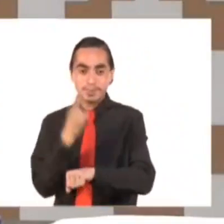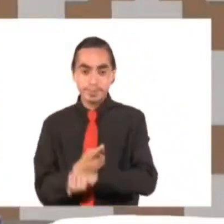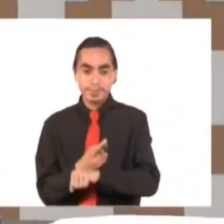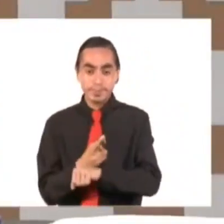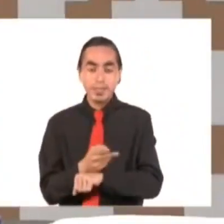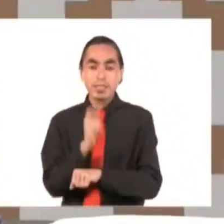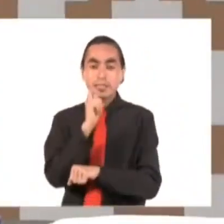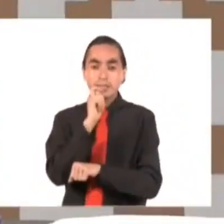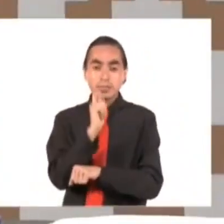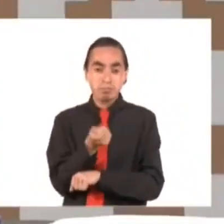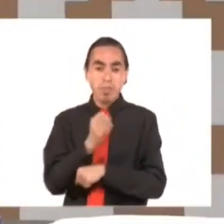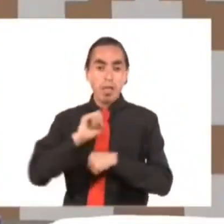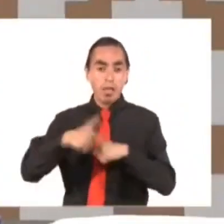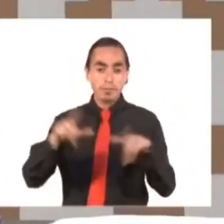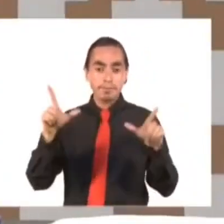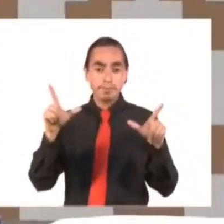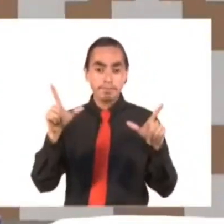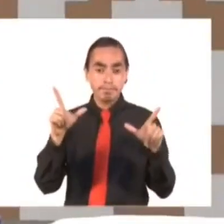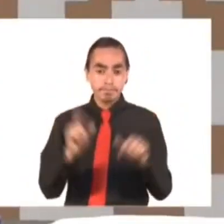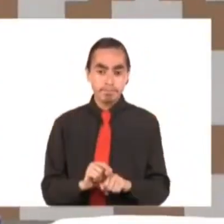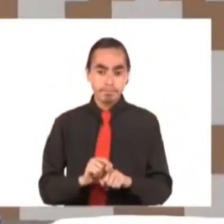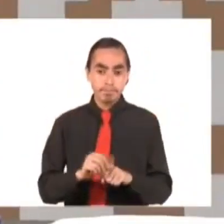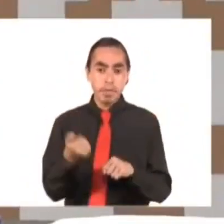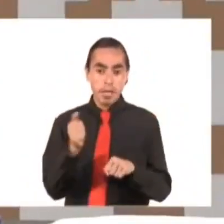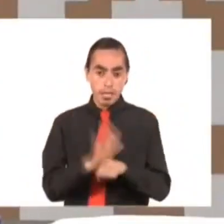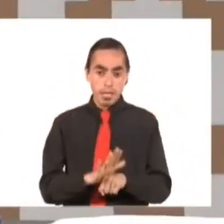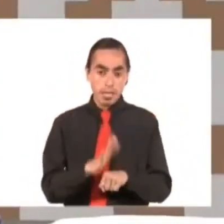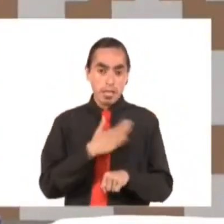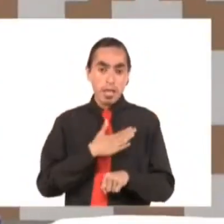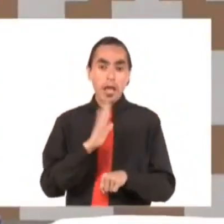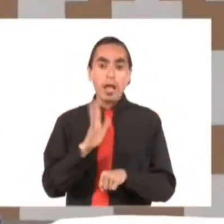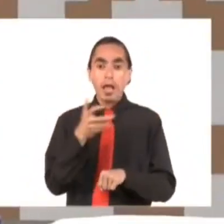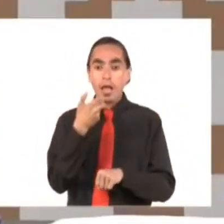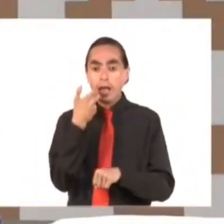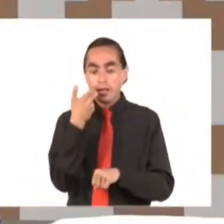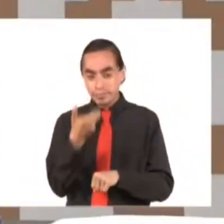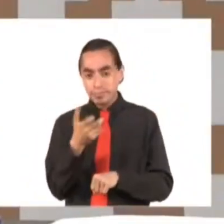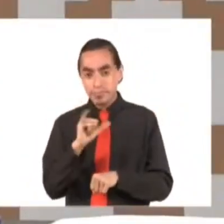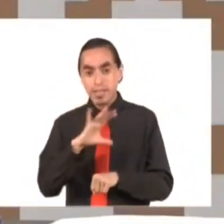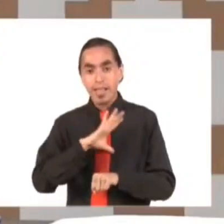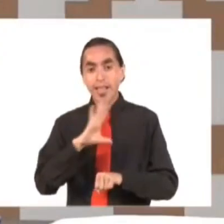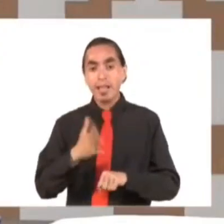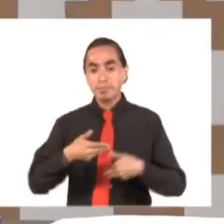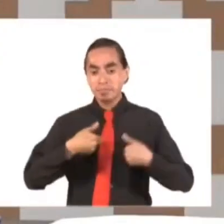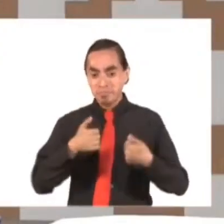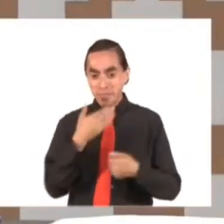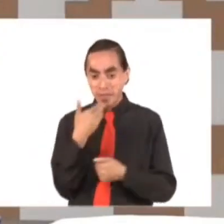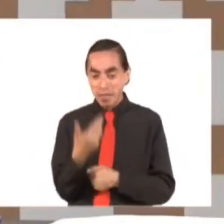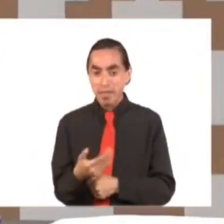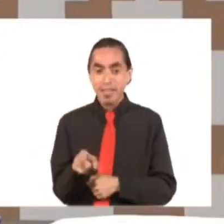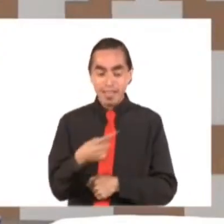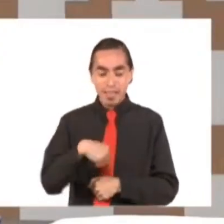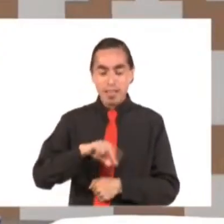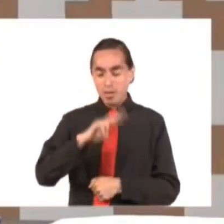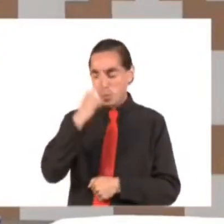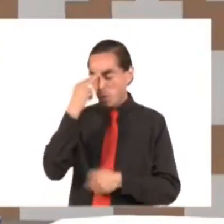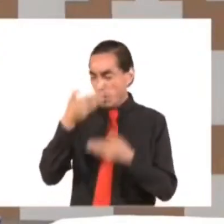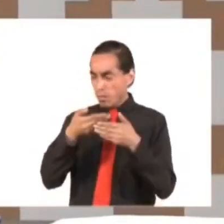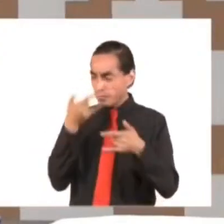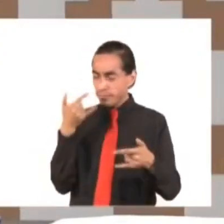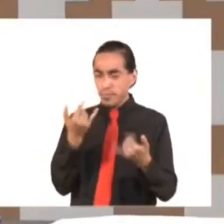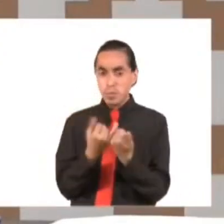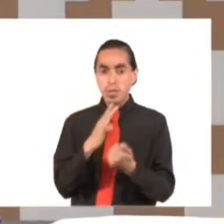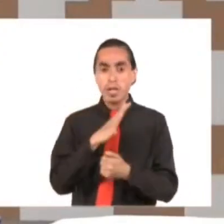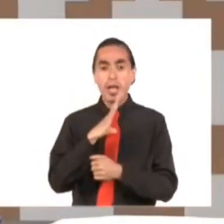la simplificación administrativa más ambiciosa, más comprensiva de la que tengamos memoria en la ciudad y también comparándola con